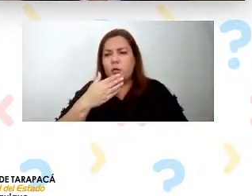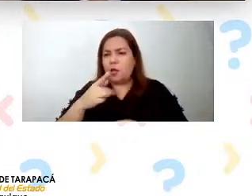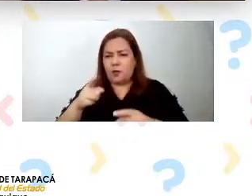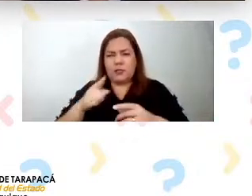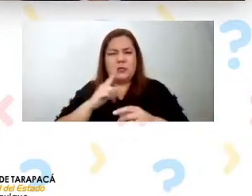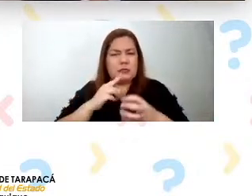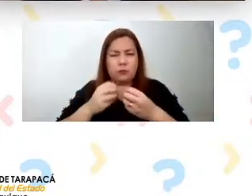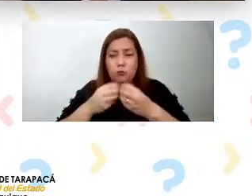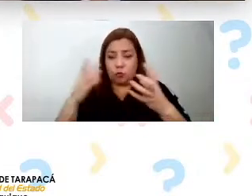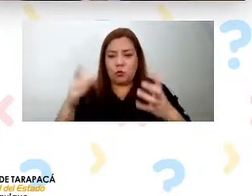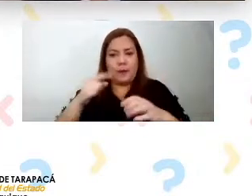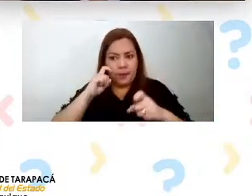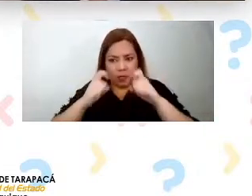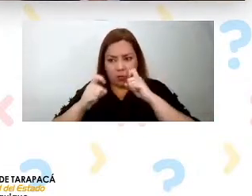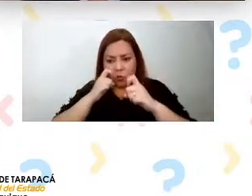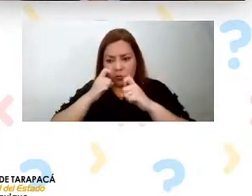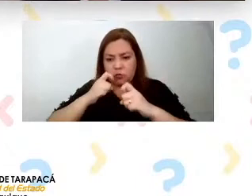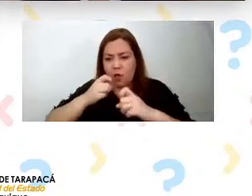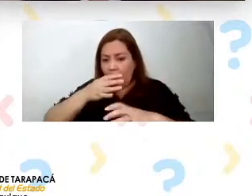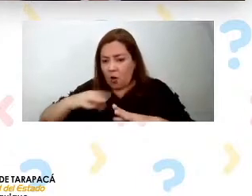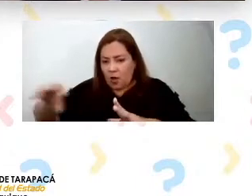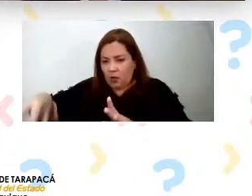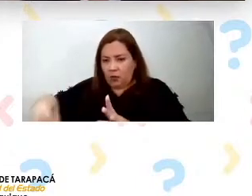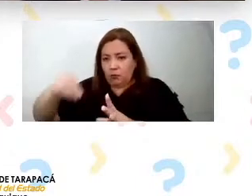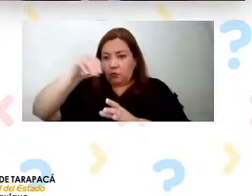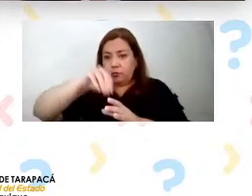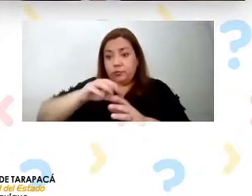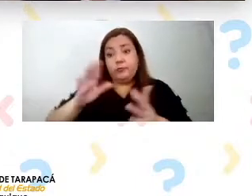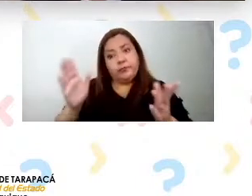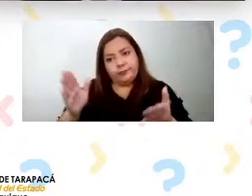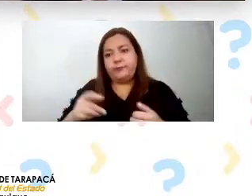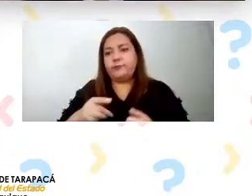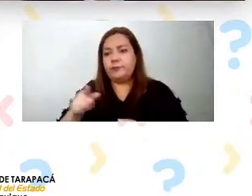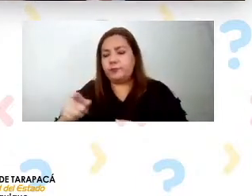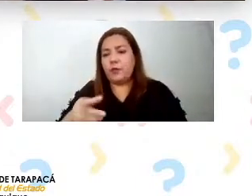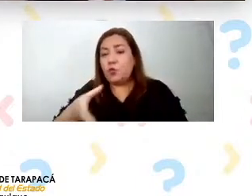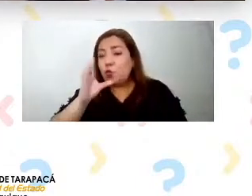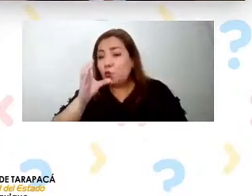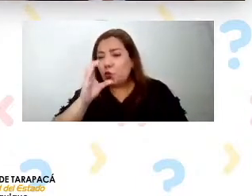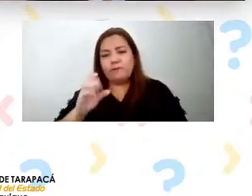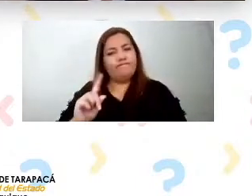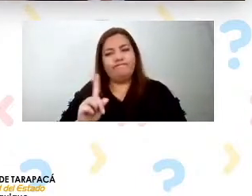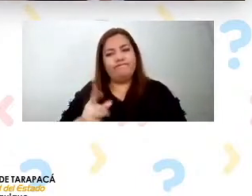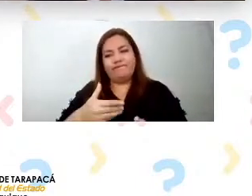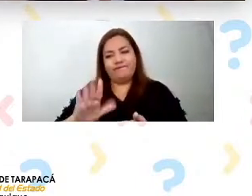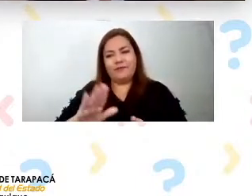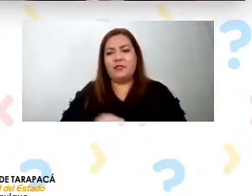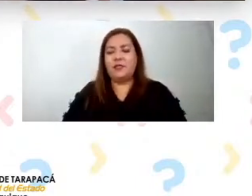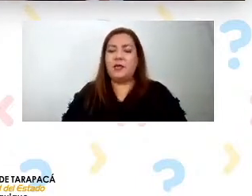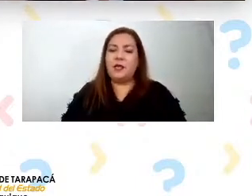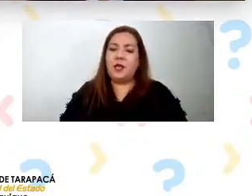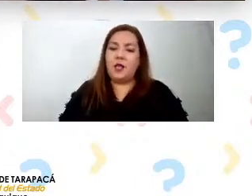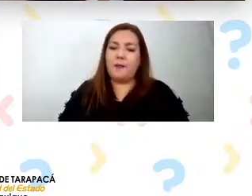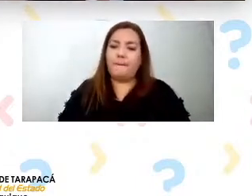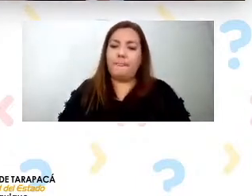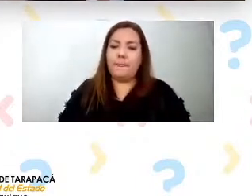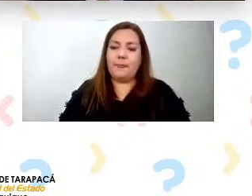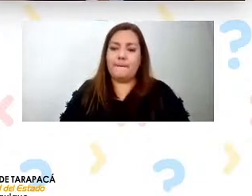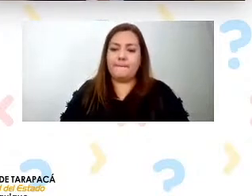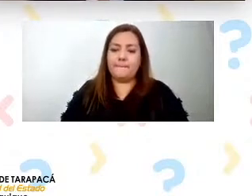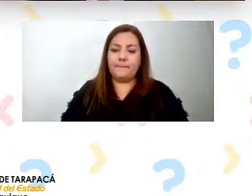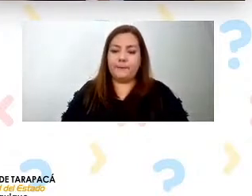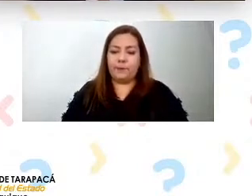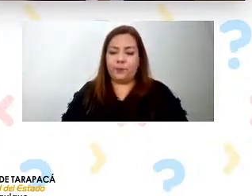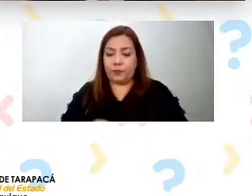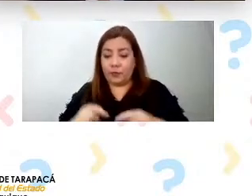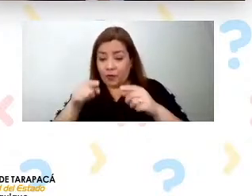tomar estas aguas, bueno, las van a rechazar de todas maneras. Lo mismo que en las concentraciones de boro. Acá, ¿no es